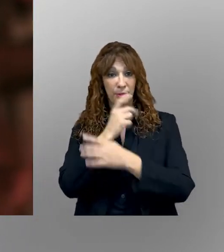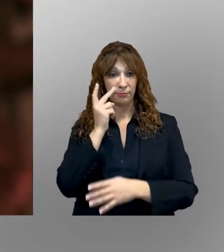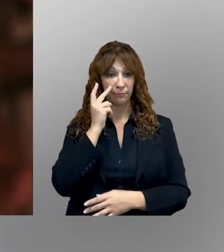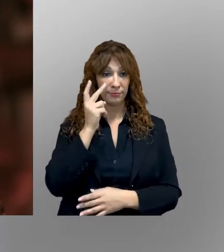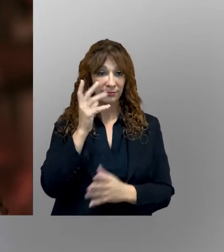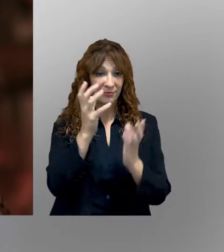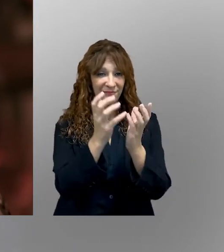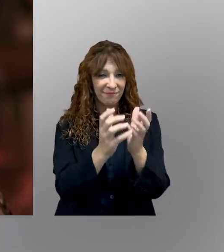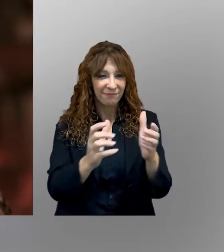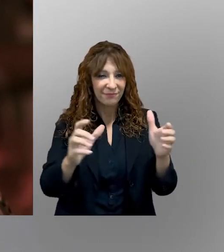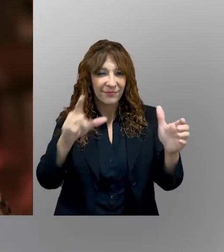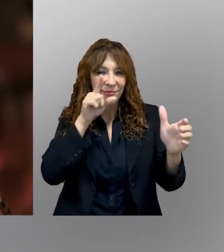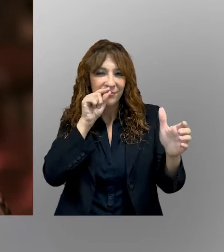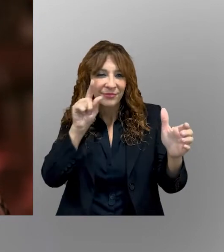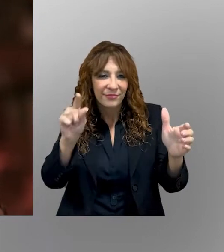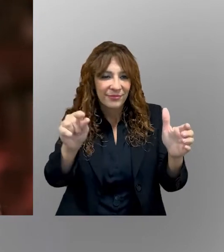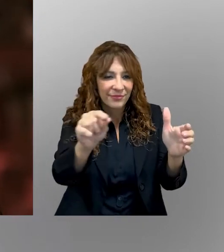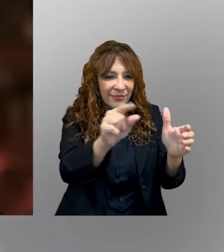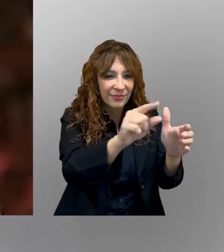En un nido de